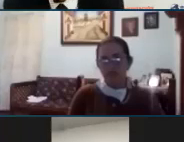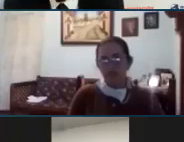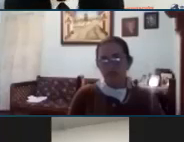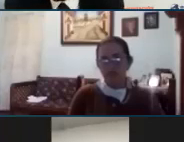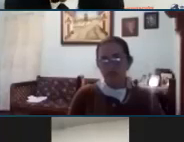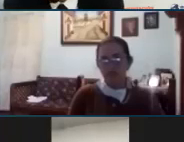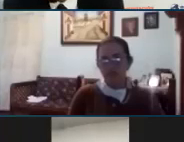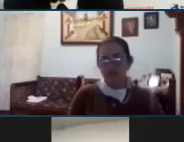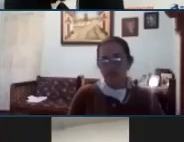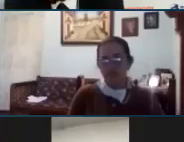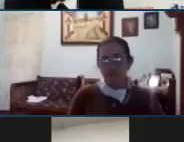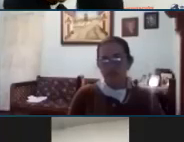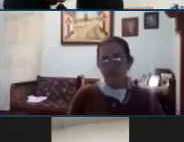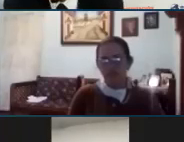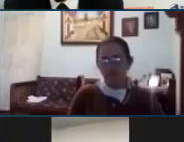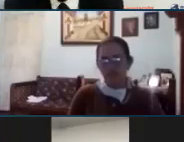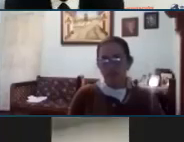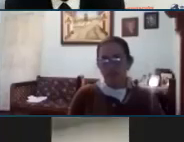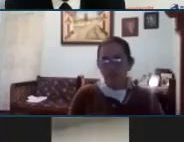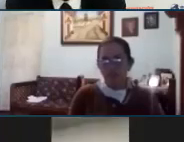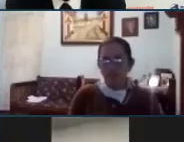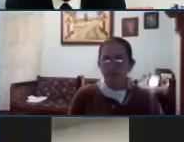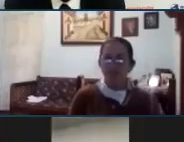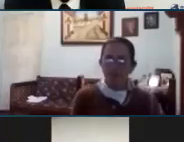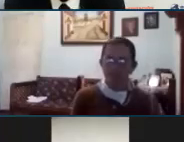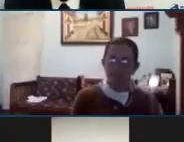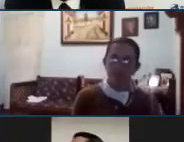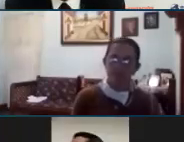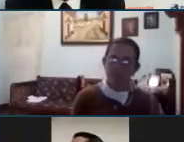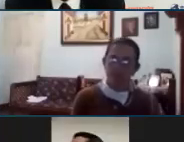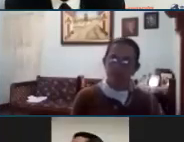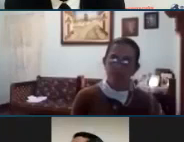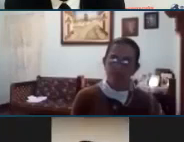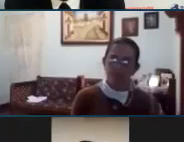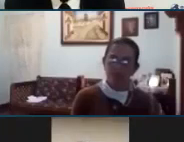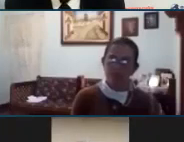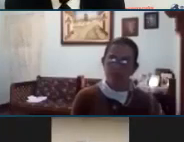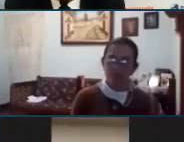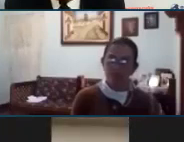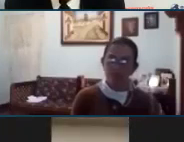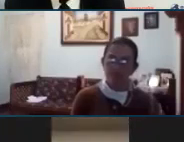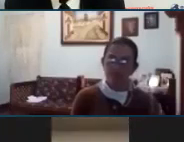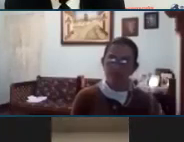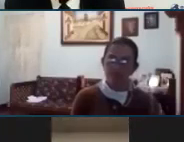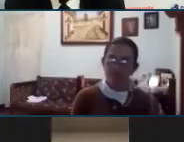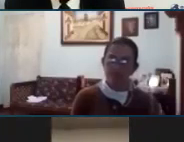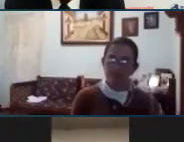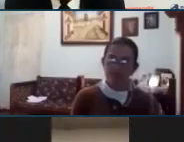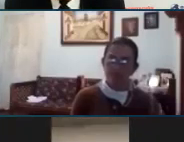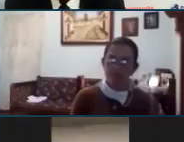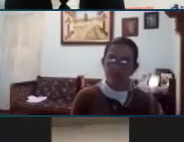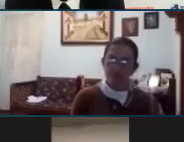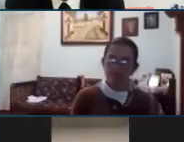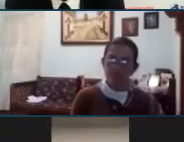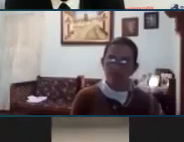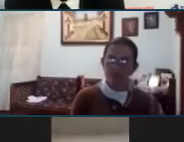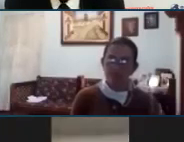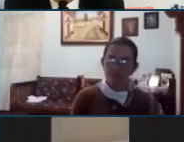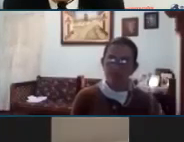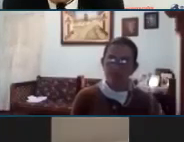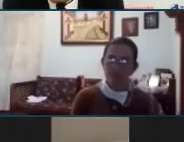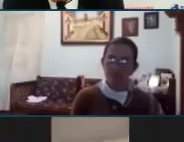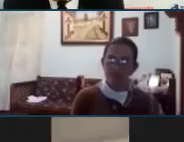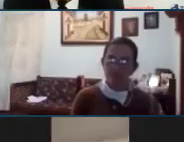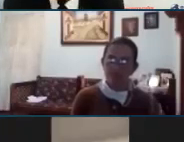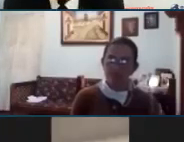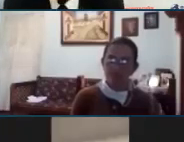pago de un impuesto que va al fisco nacional. Entonces, por tanto, pues guarda estrecha relación también con el derecho tributario.